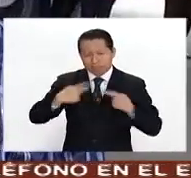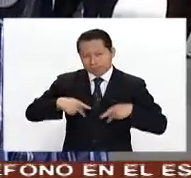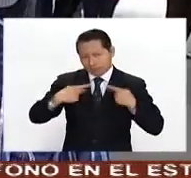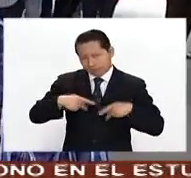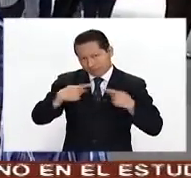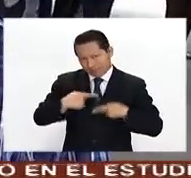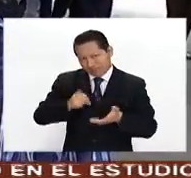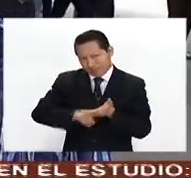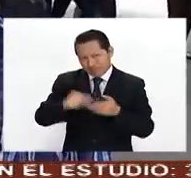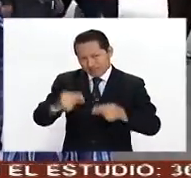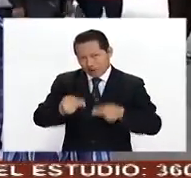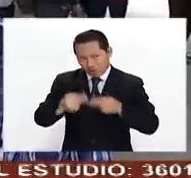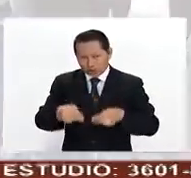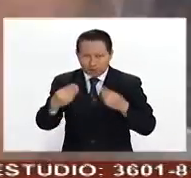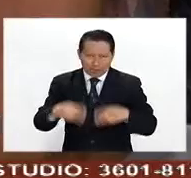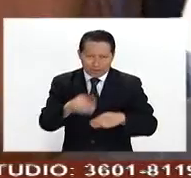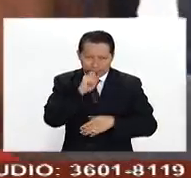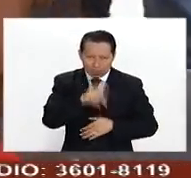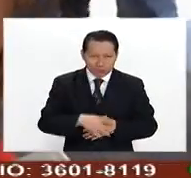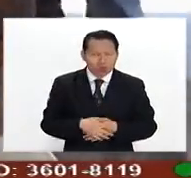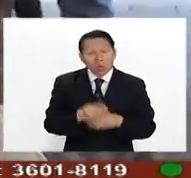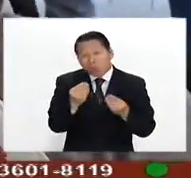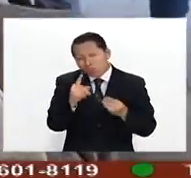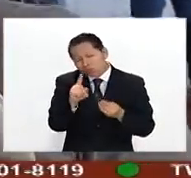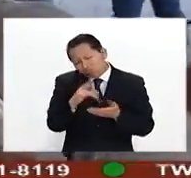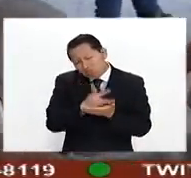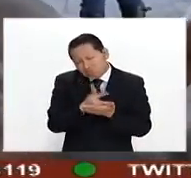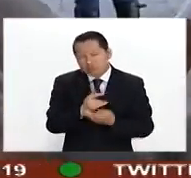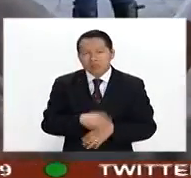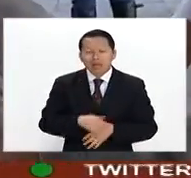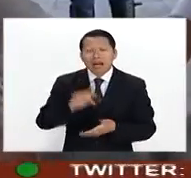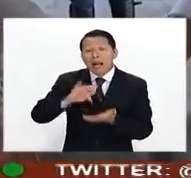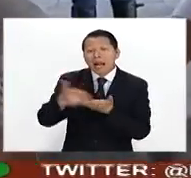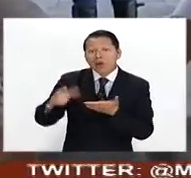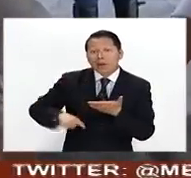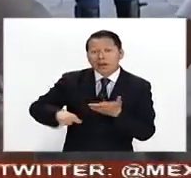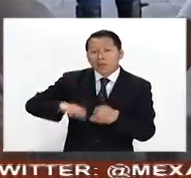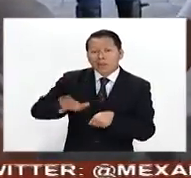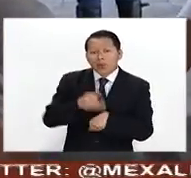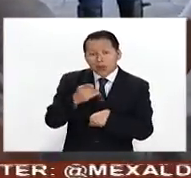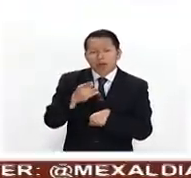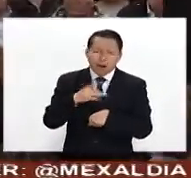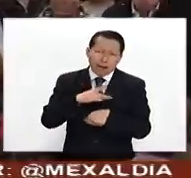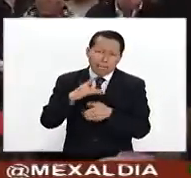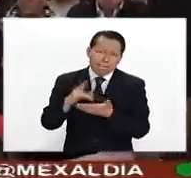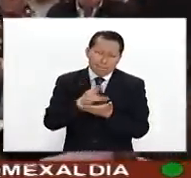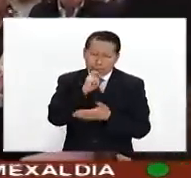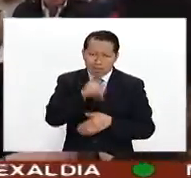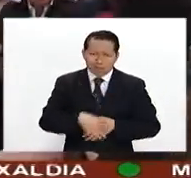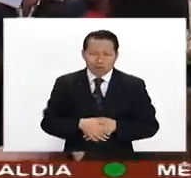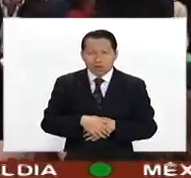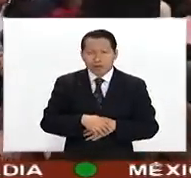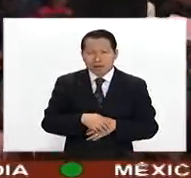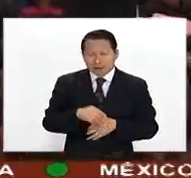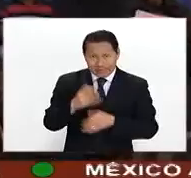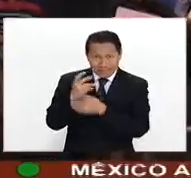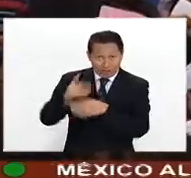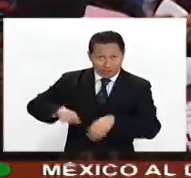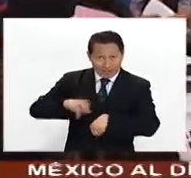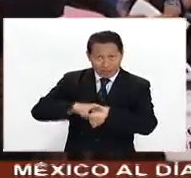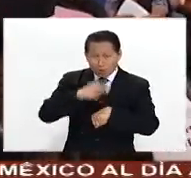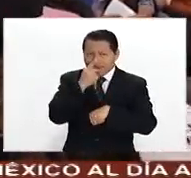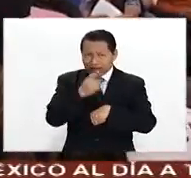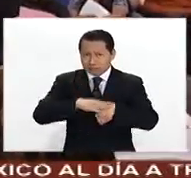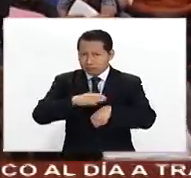mucho, pero pues es una gran ayuda. Pues le damos muchas gracias al gobierno porque no nos ha dejado de apoyar. Ávila Villegas afirmó que el gobierno